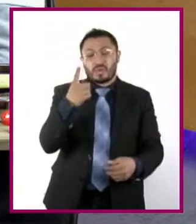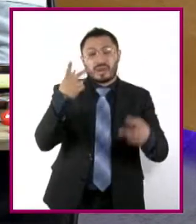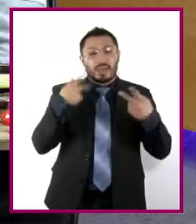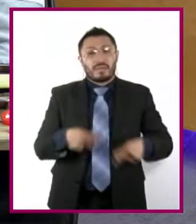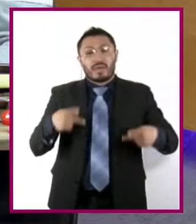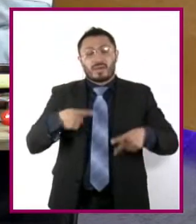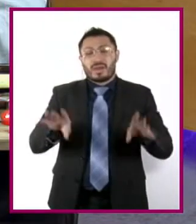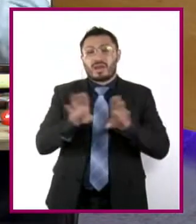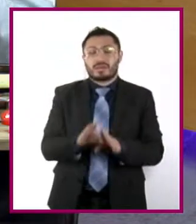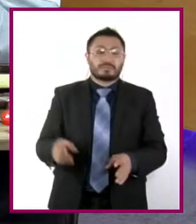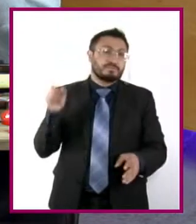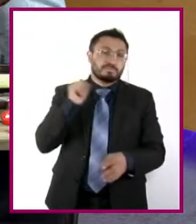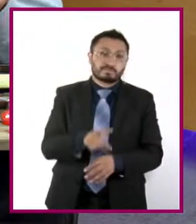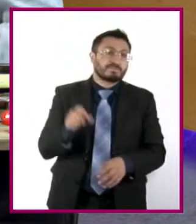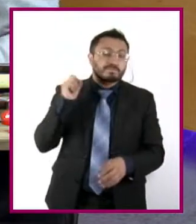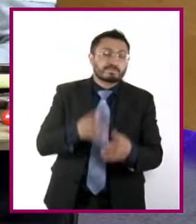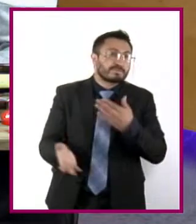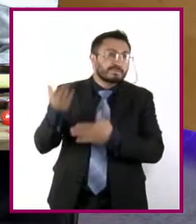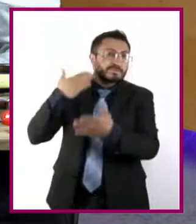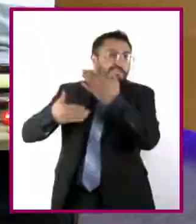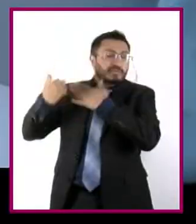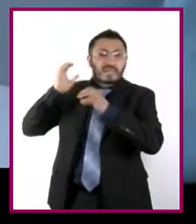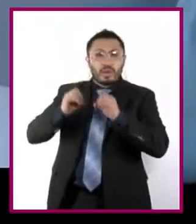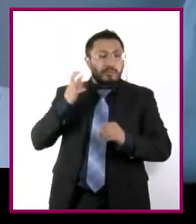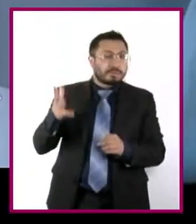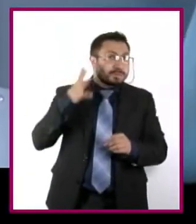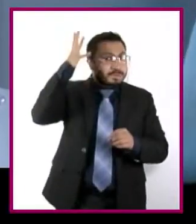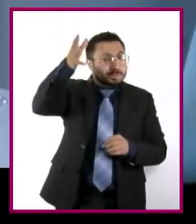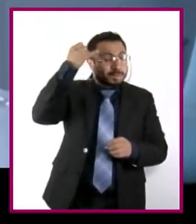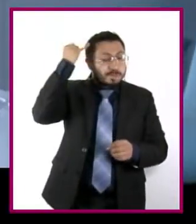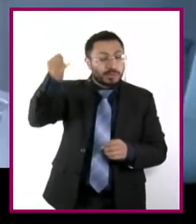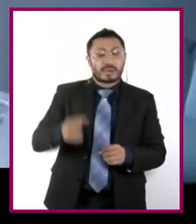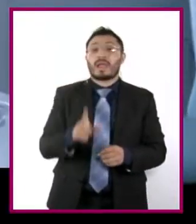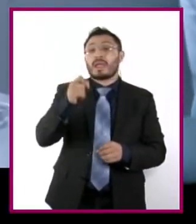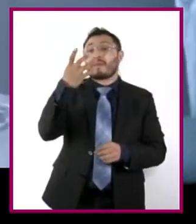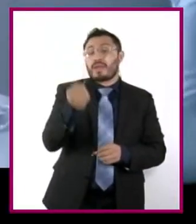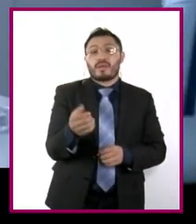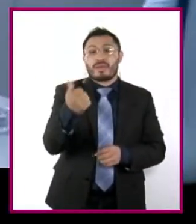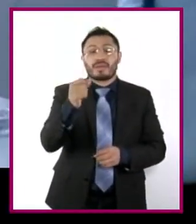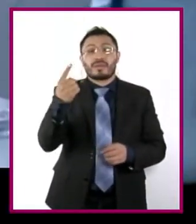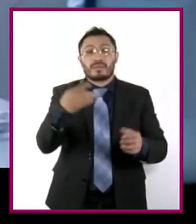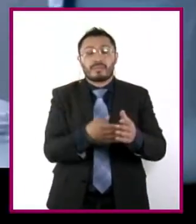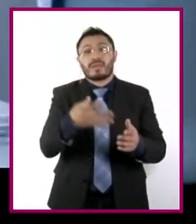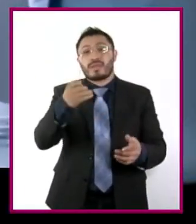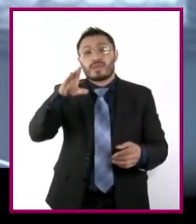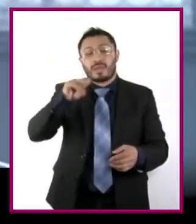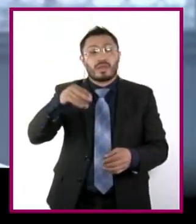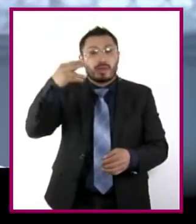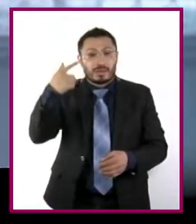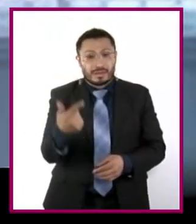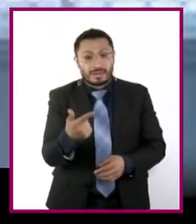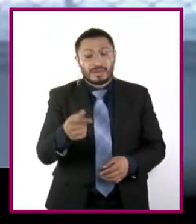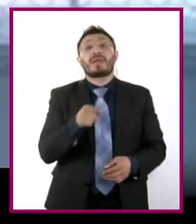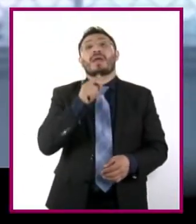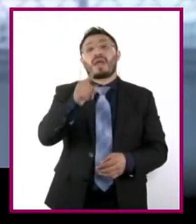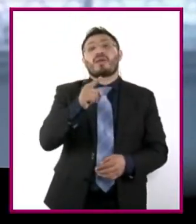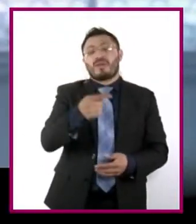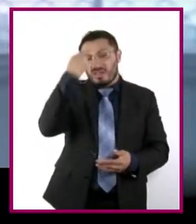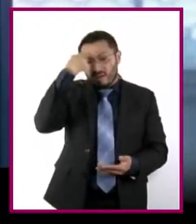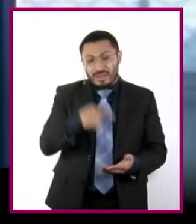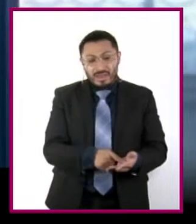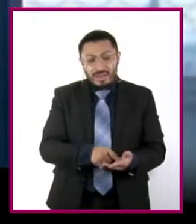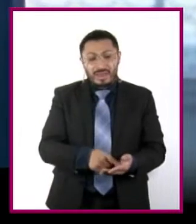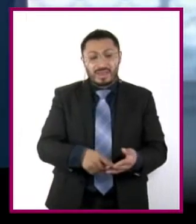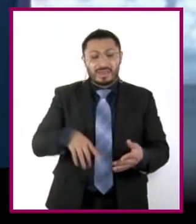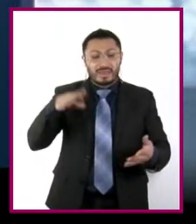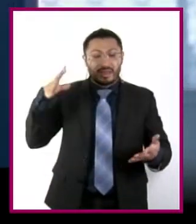hace excesiva referencia al pasado o a un futuro hipotético. El 29 de agosto de 1997, usted cree que está a